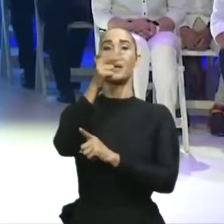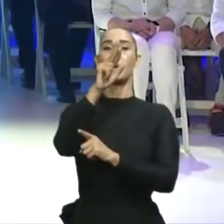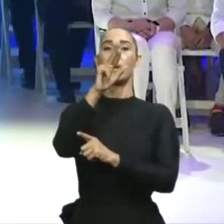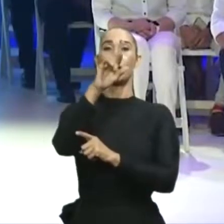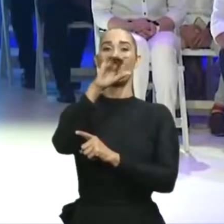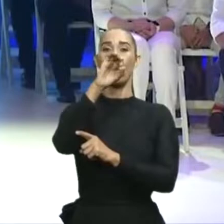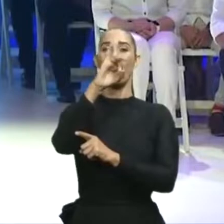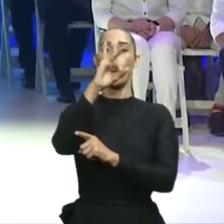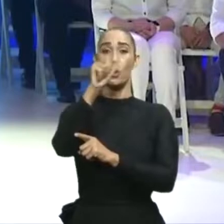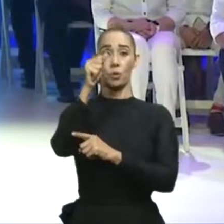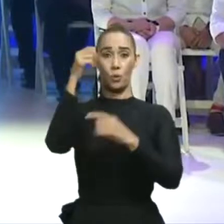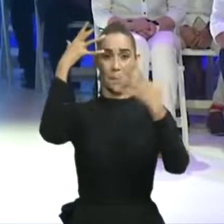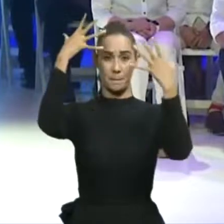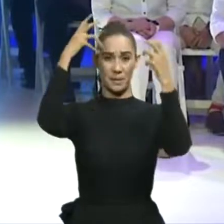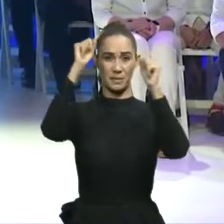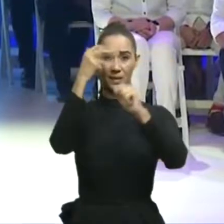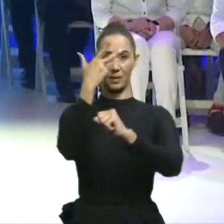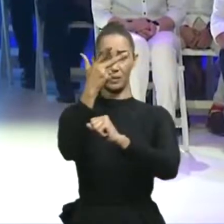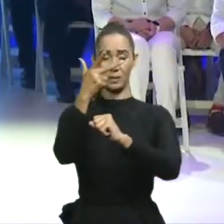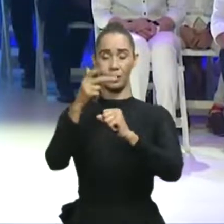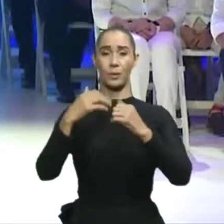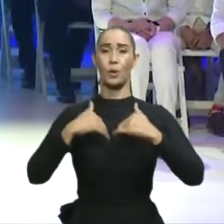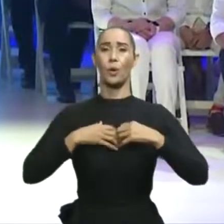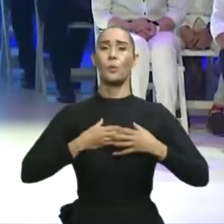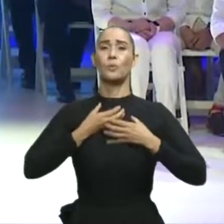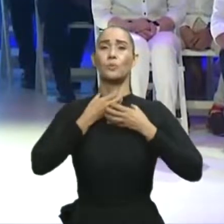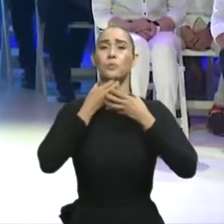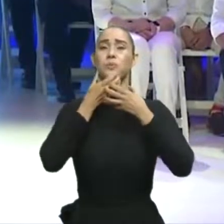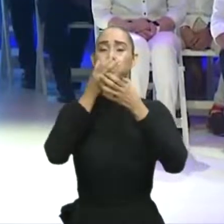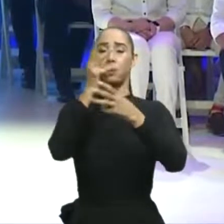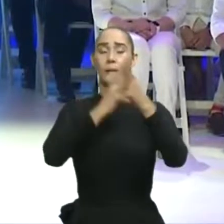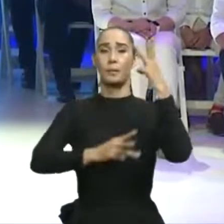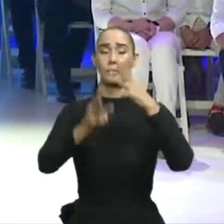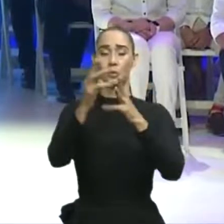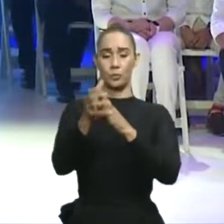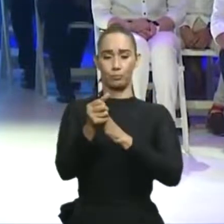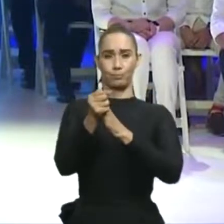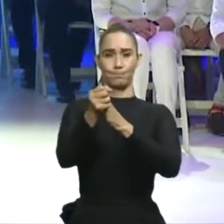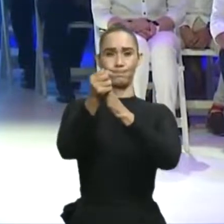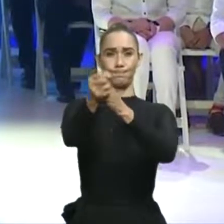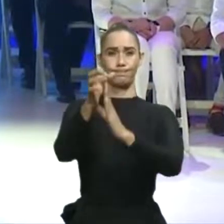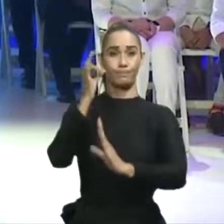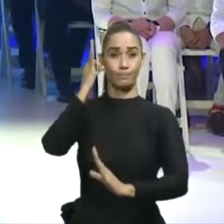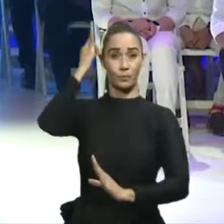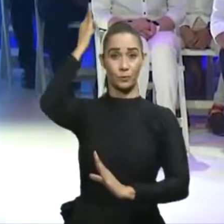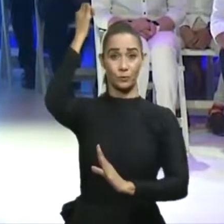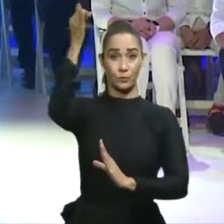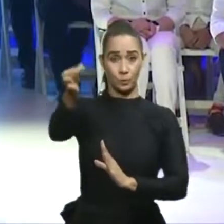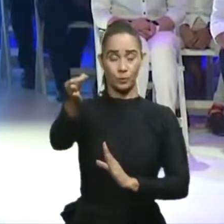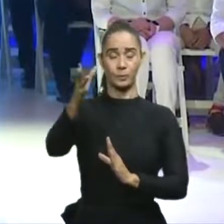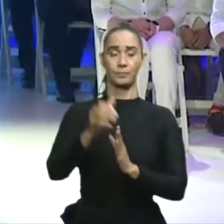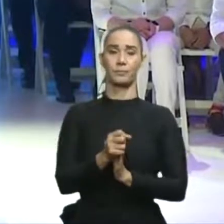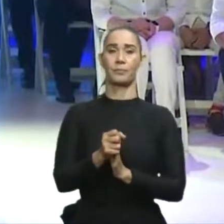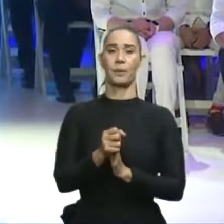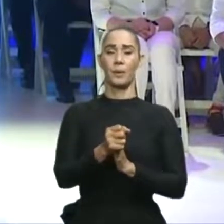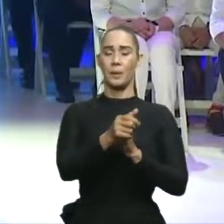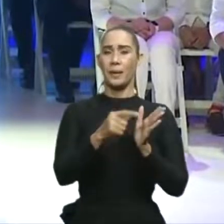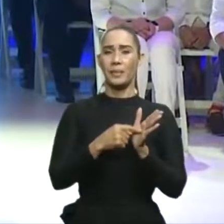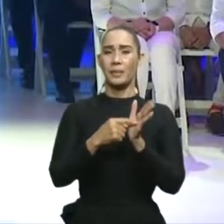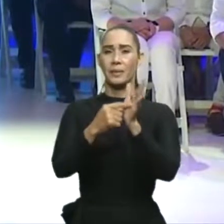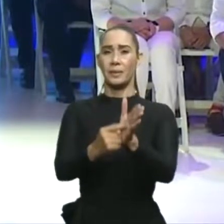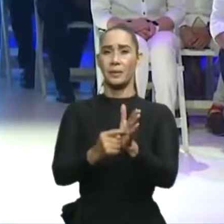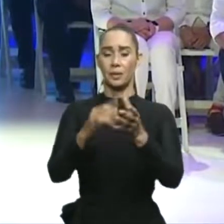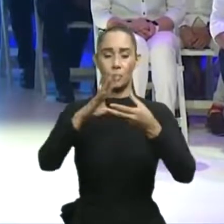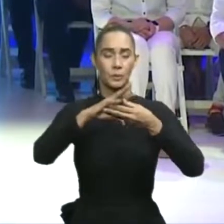voz para decirle al mundo que estábamos preparados para dirigir nuestro propio destino para protagonizar nuestra propia historia y